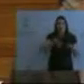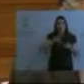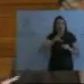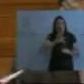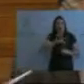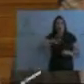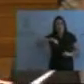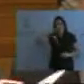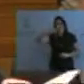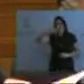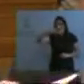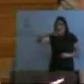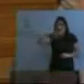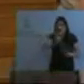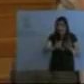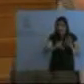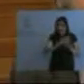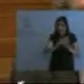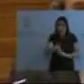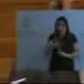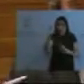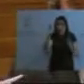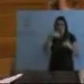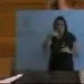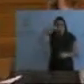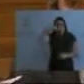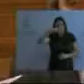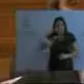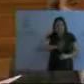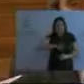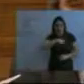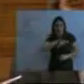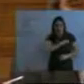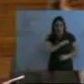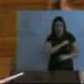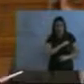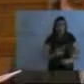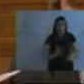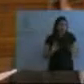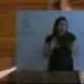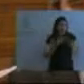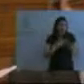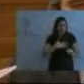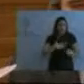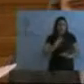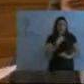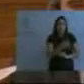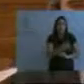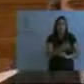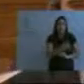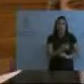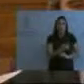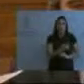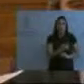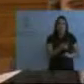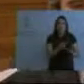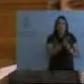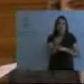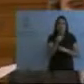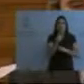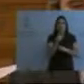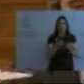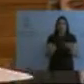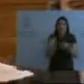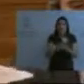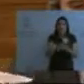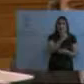de España que no tenemos una ley de puertos. Y termino diciendo que en materia de recaudación, pues